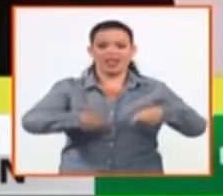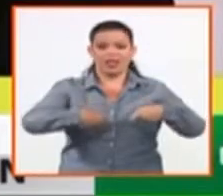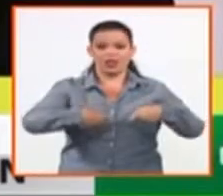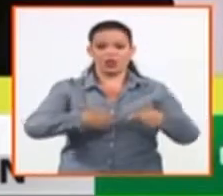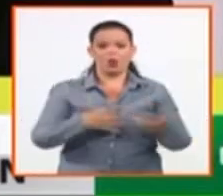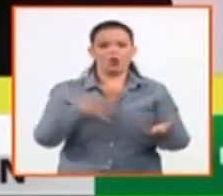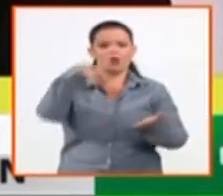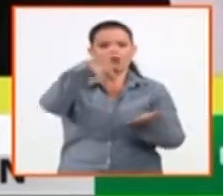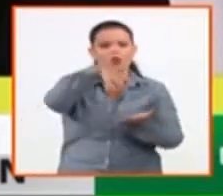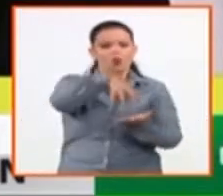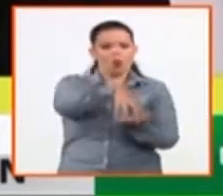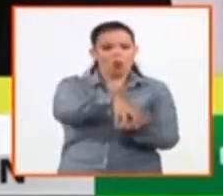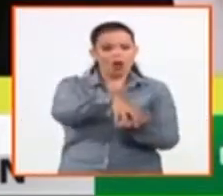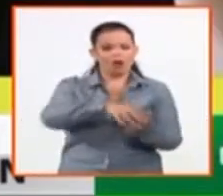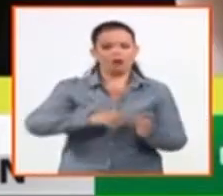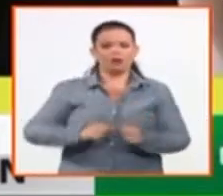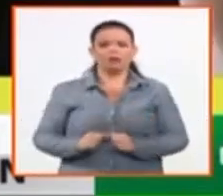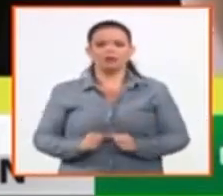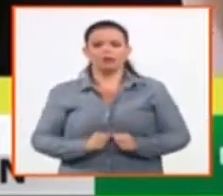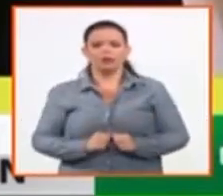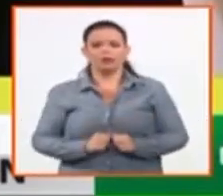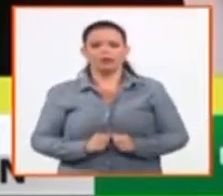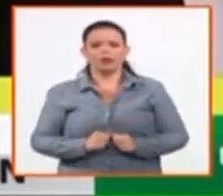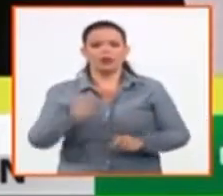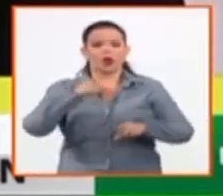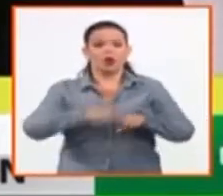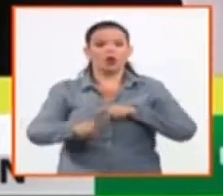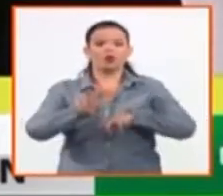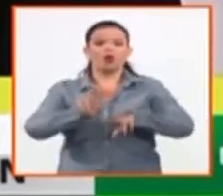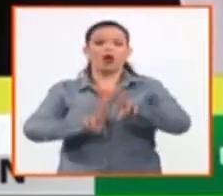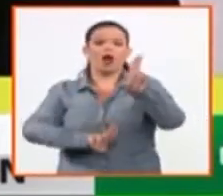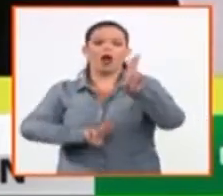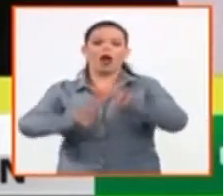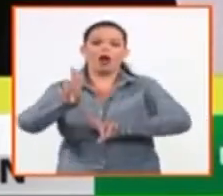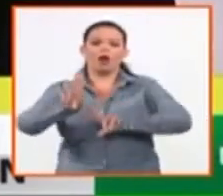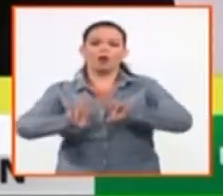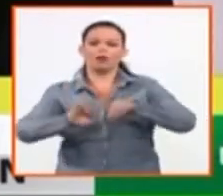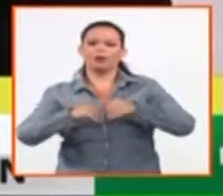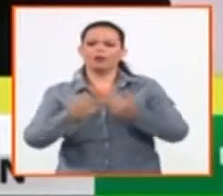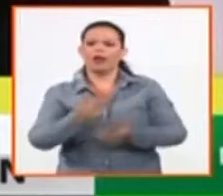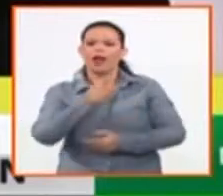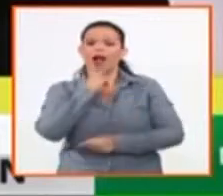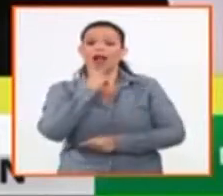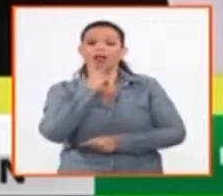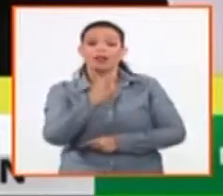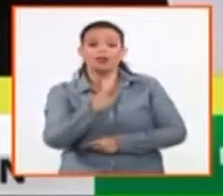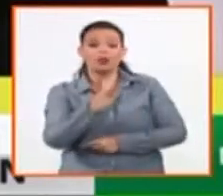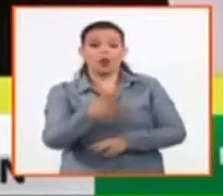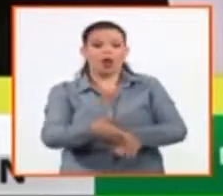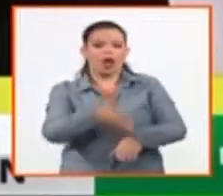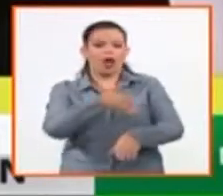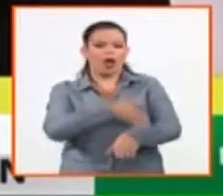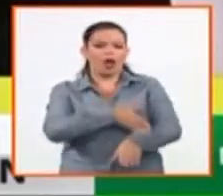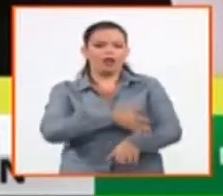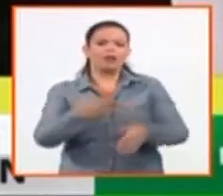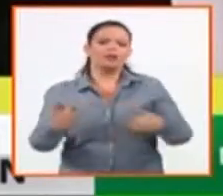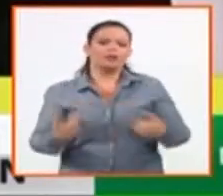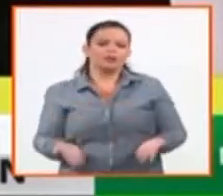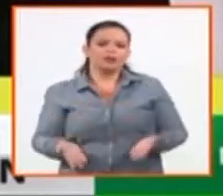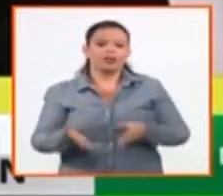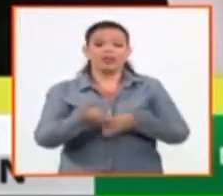Esequiba y también un acuerdo para la atención temprana, rápida, de necesidades que